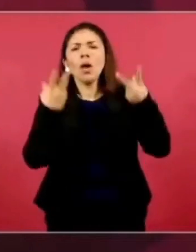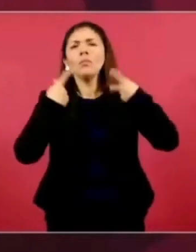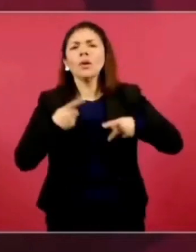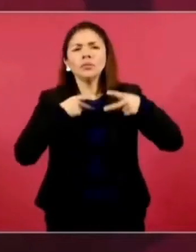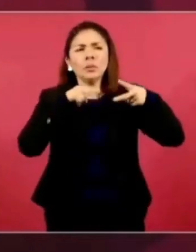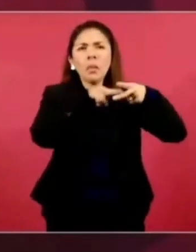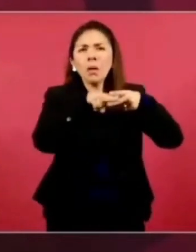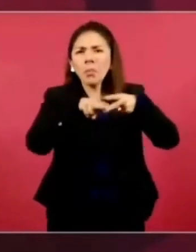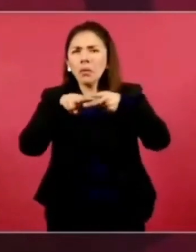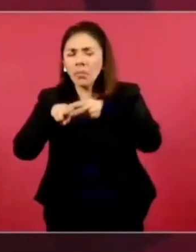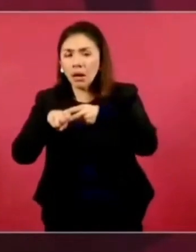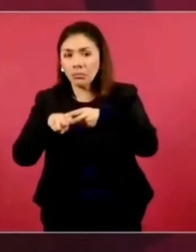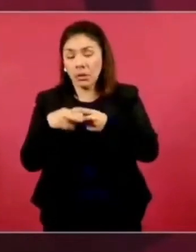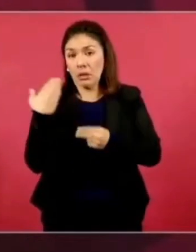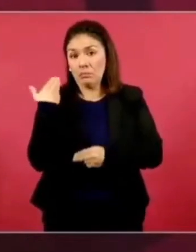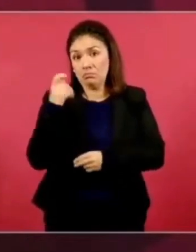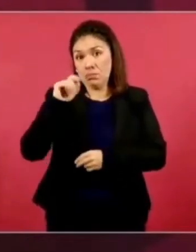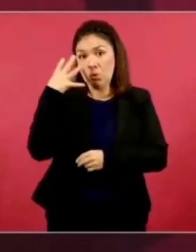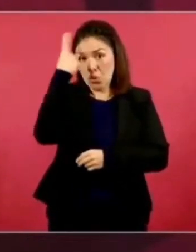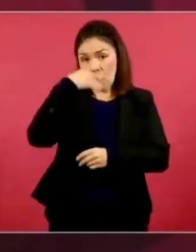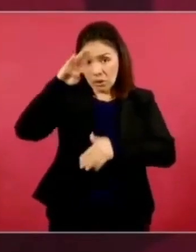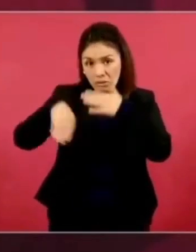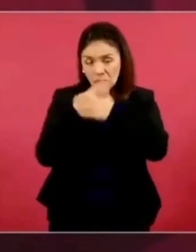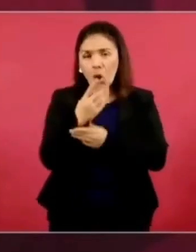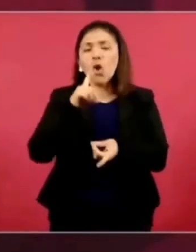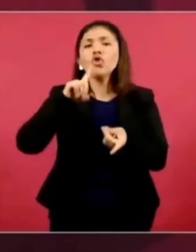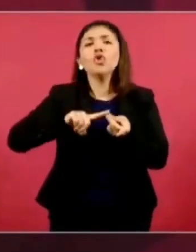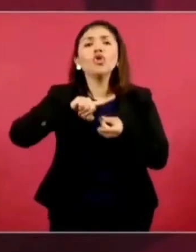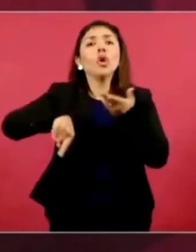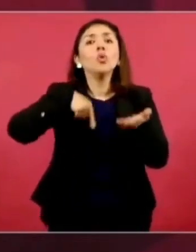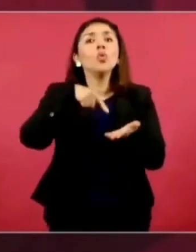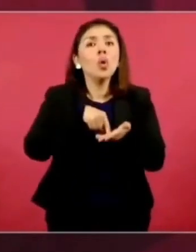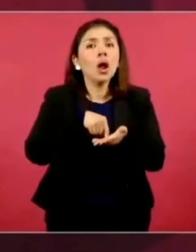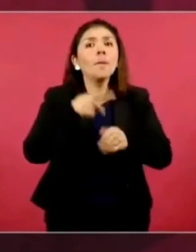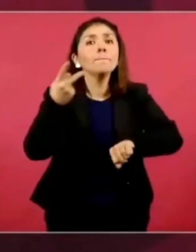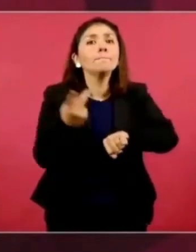horas, en dónde,